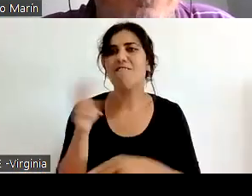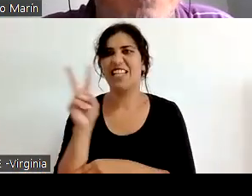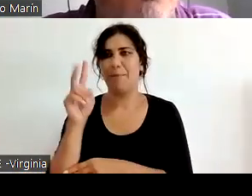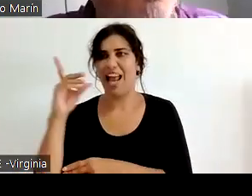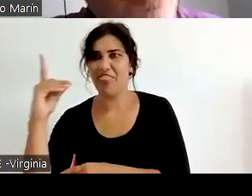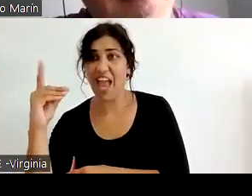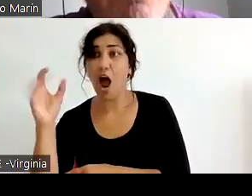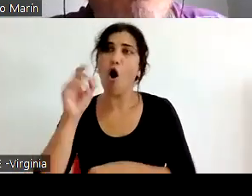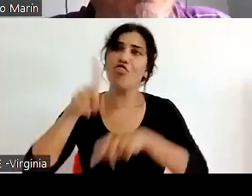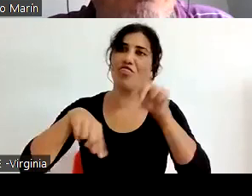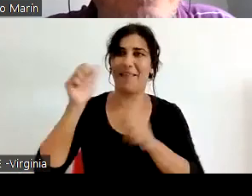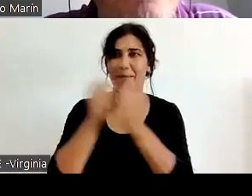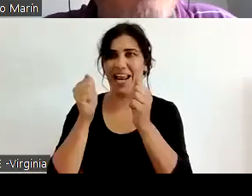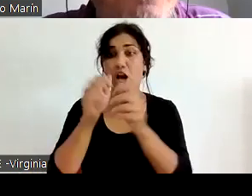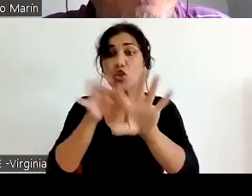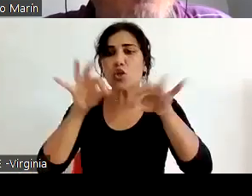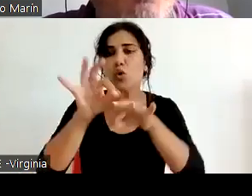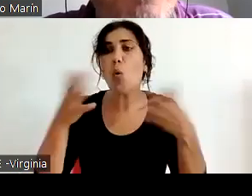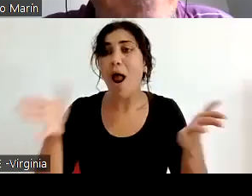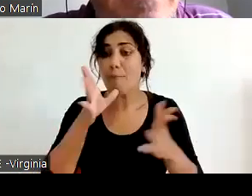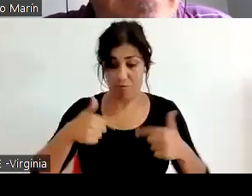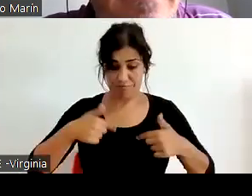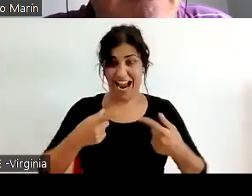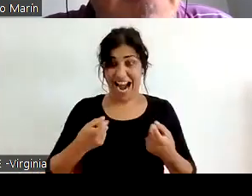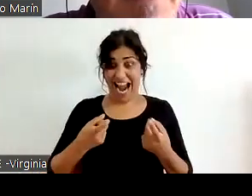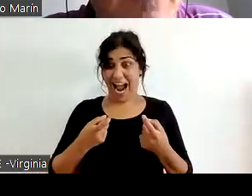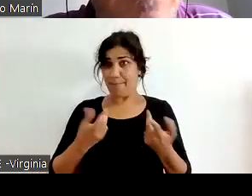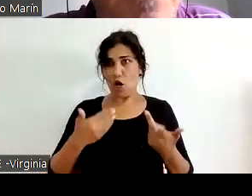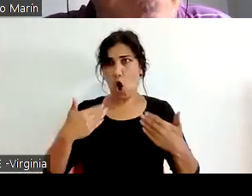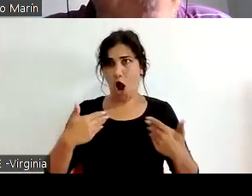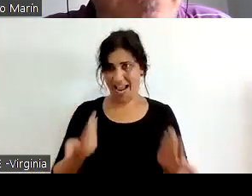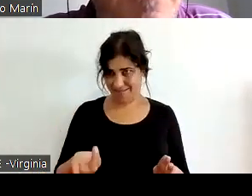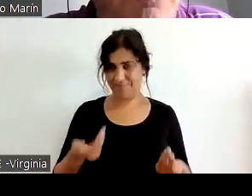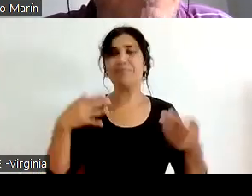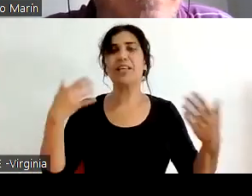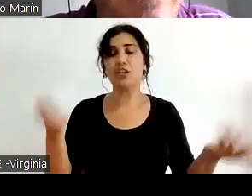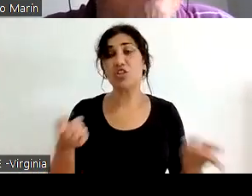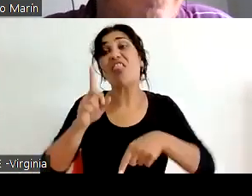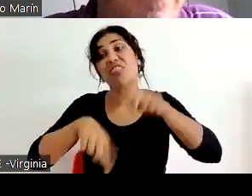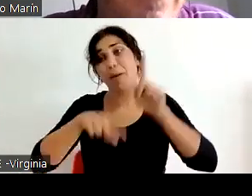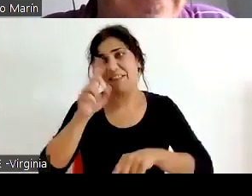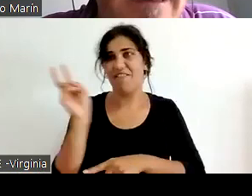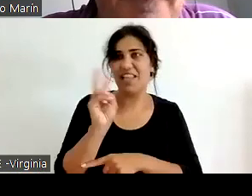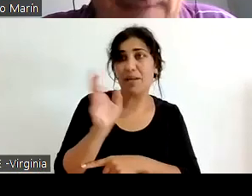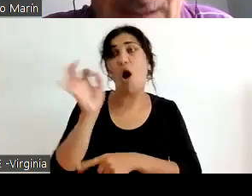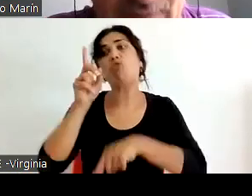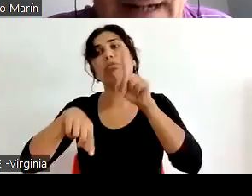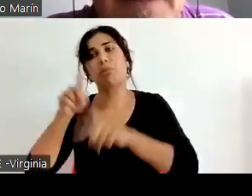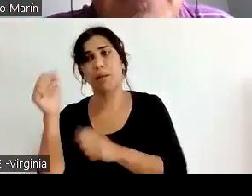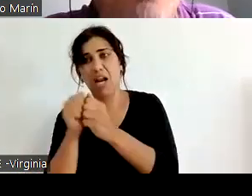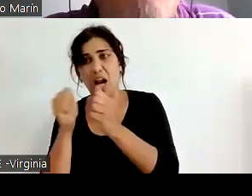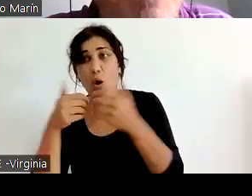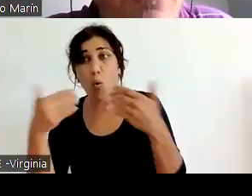determinados oligoelementos. Entonces hoy veremos un poco de dónde podemos obtener determinadas vitaminas y determinados minerales dentro